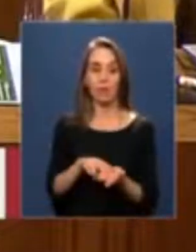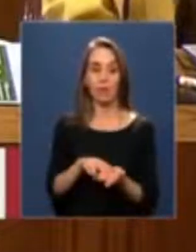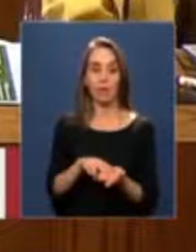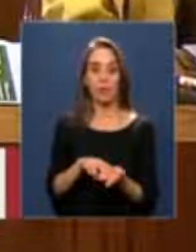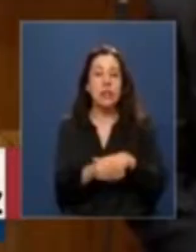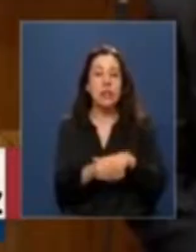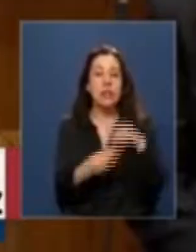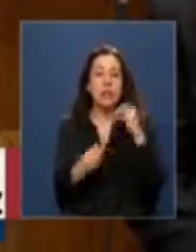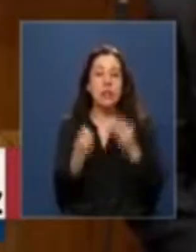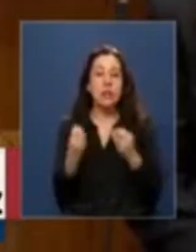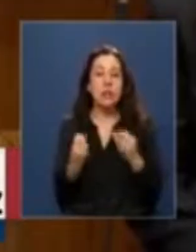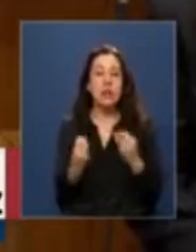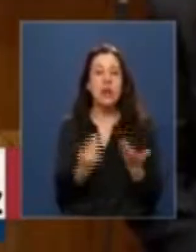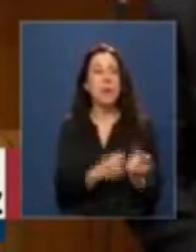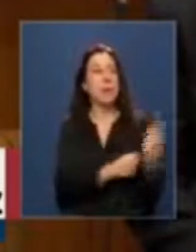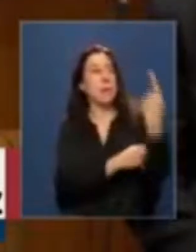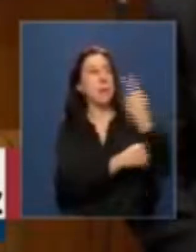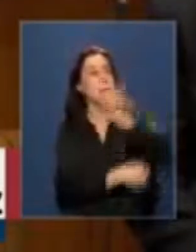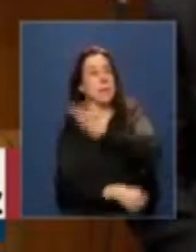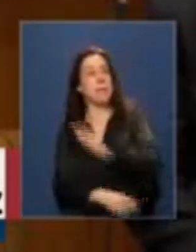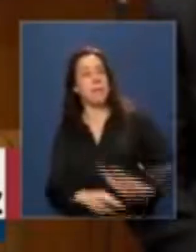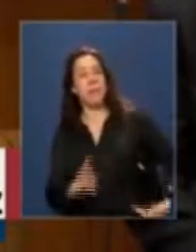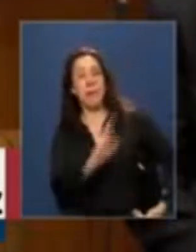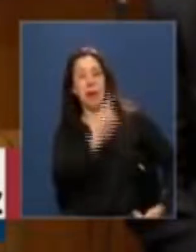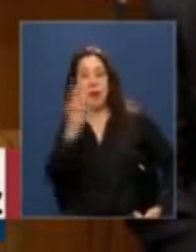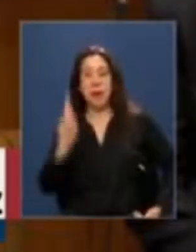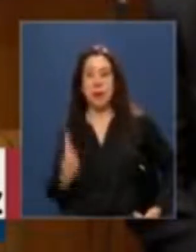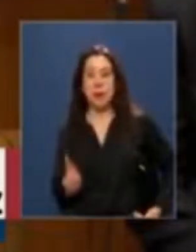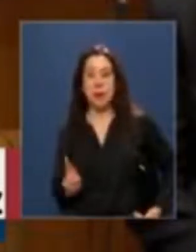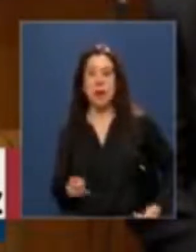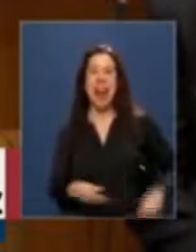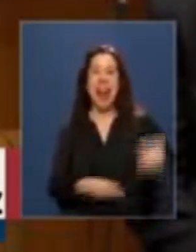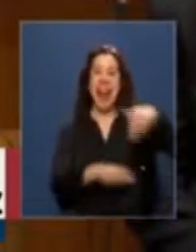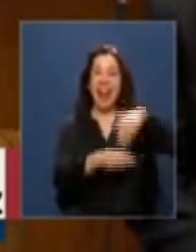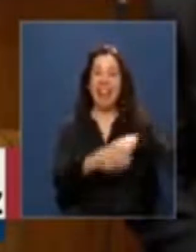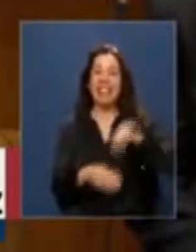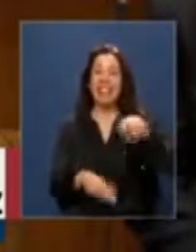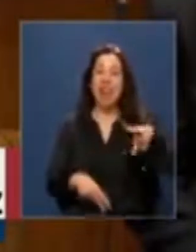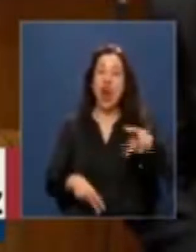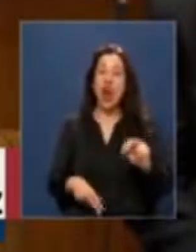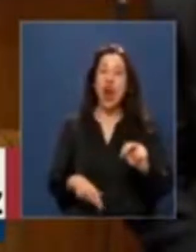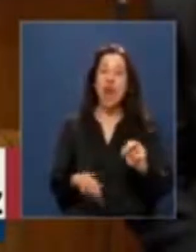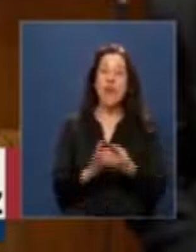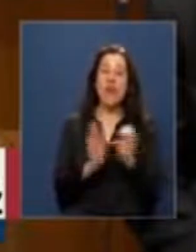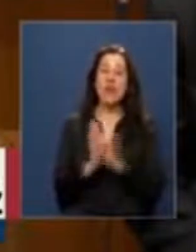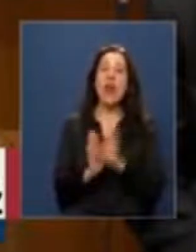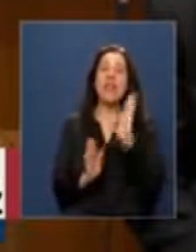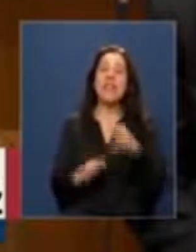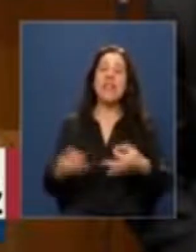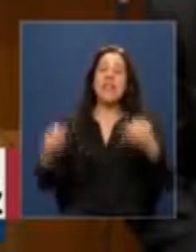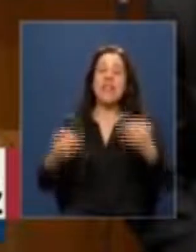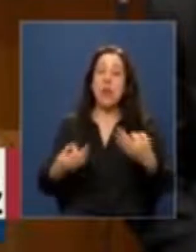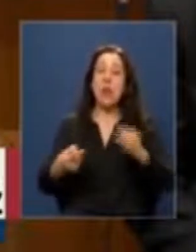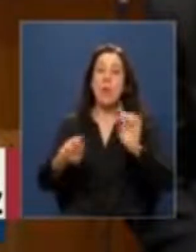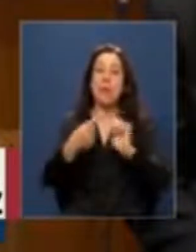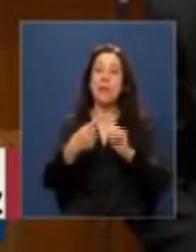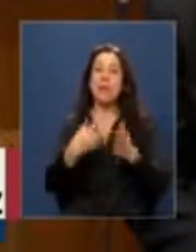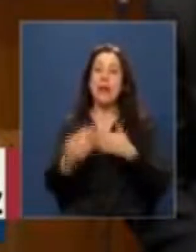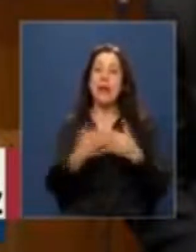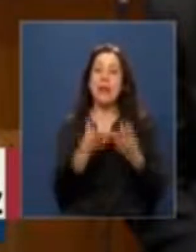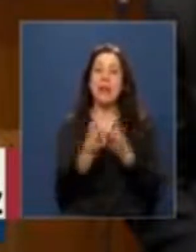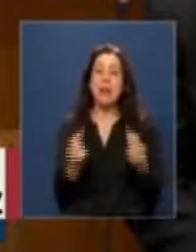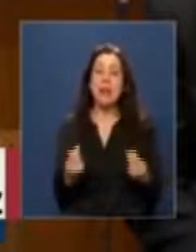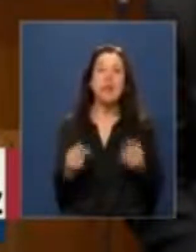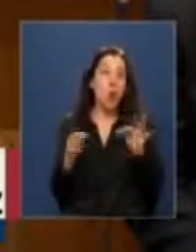que cree en la política como una manera de poder avanzar desarrollarse y poder superar los problemas que presenta la